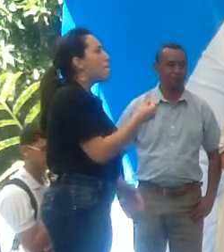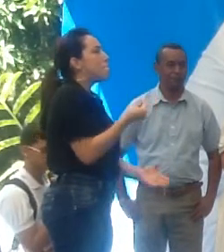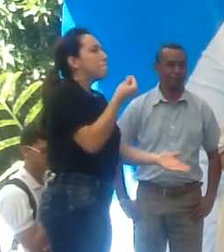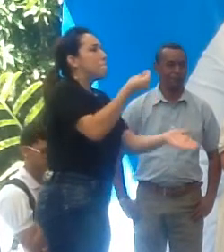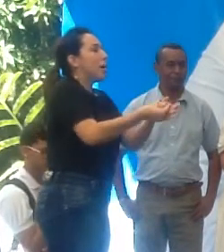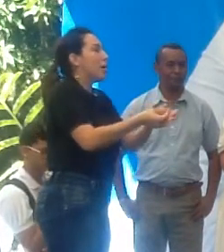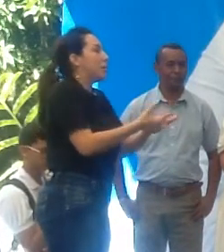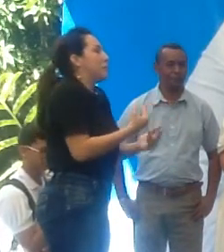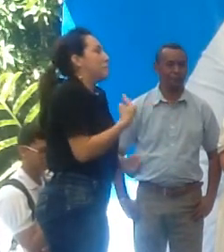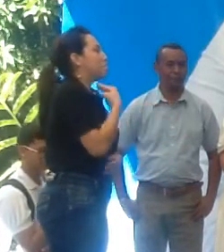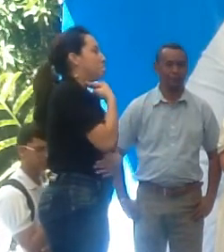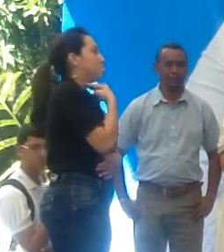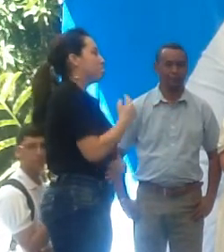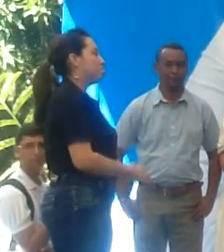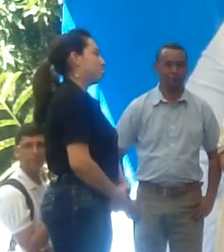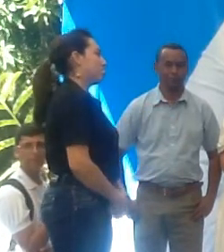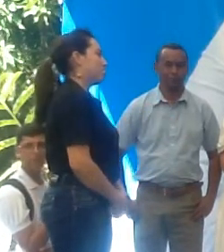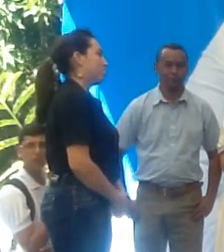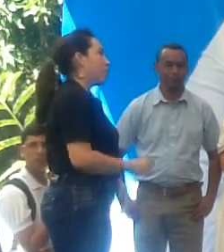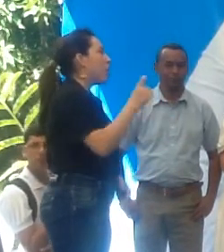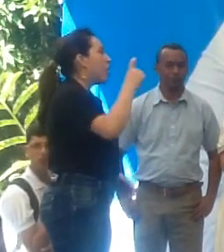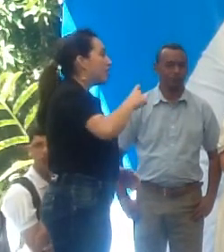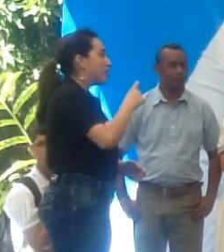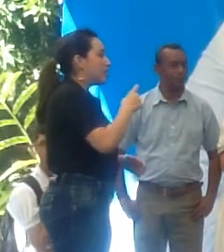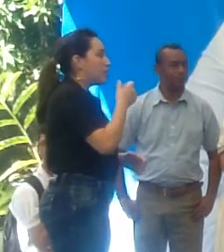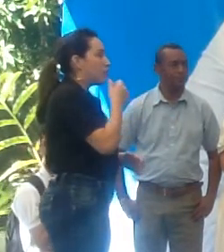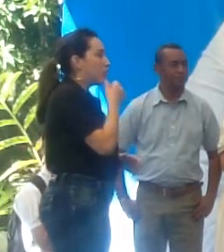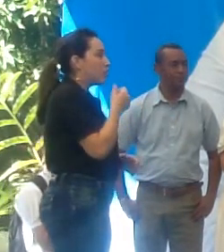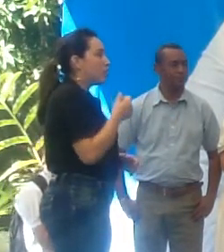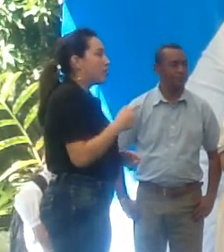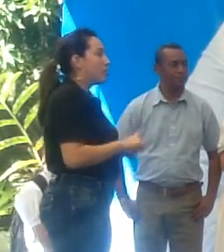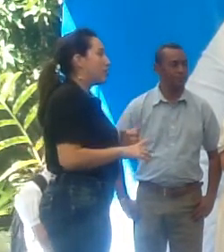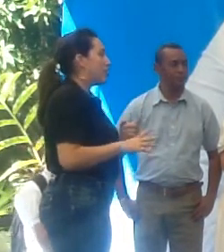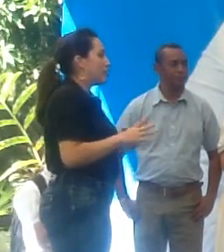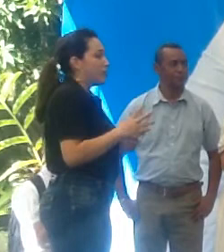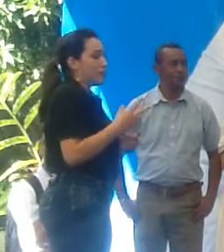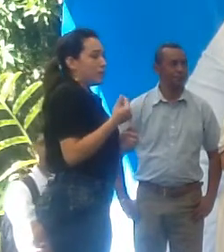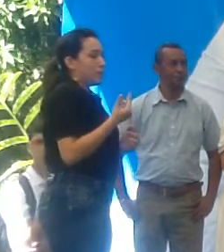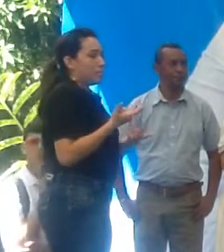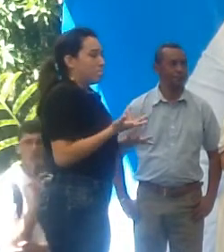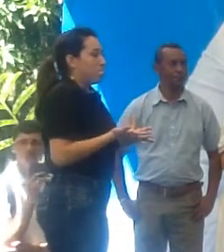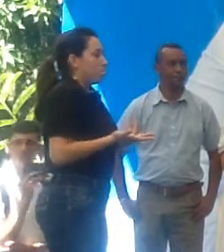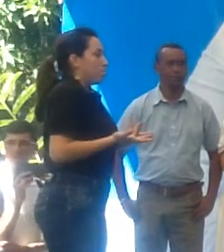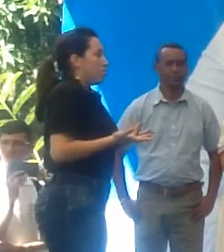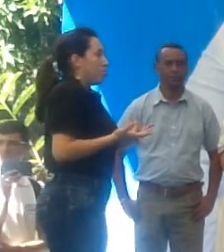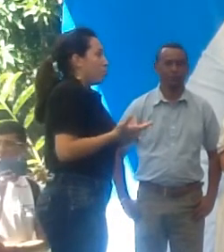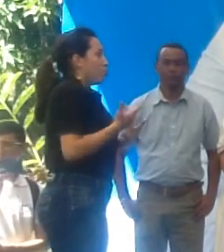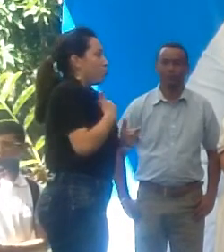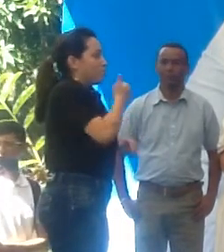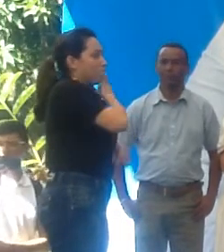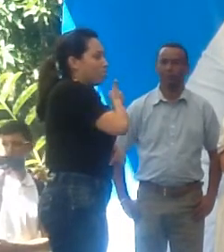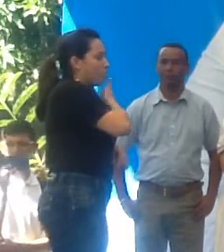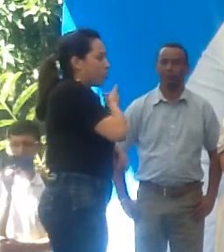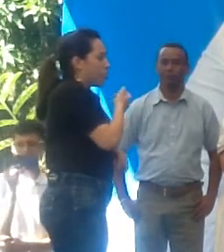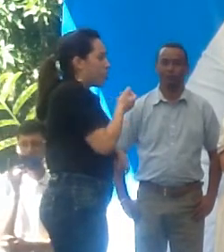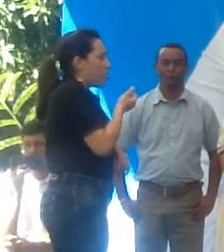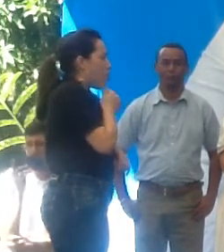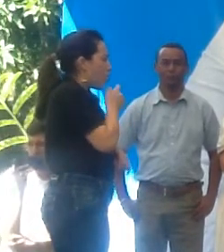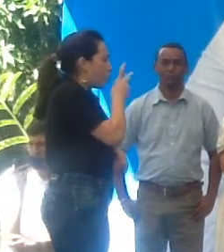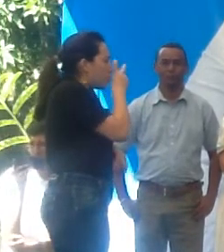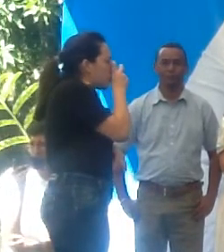comprar lo que requieran y siguen padeciendo de lo mismo. Y en otras oportunidades